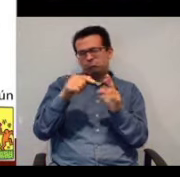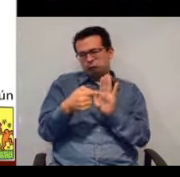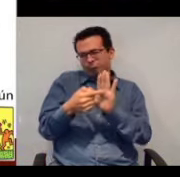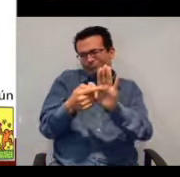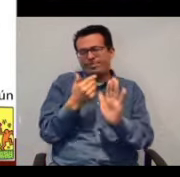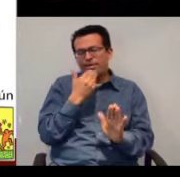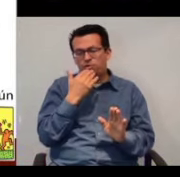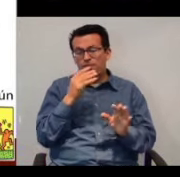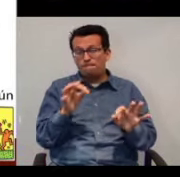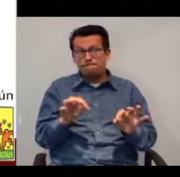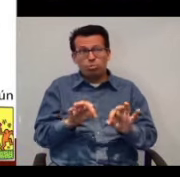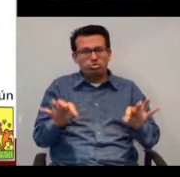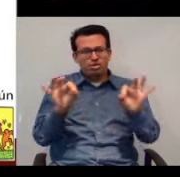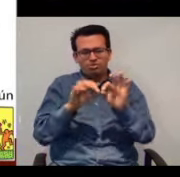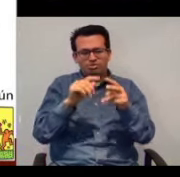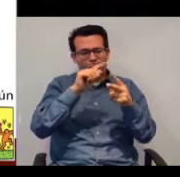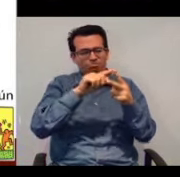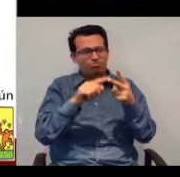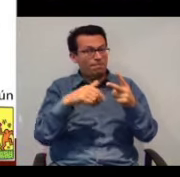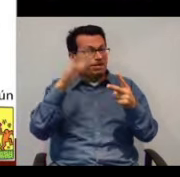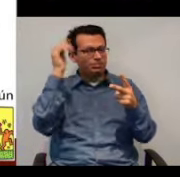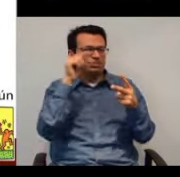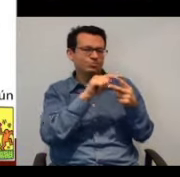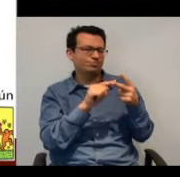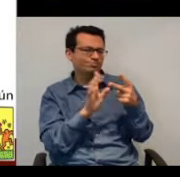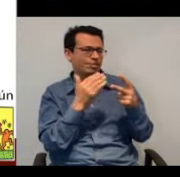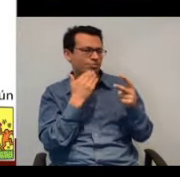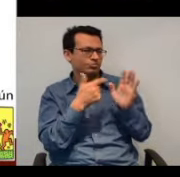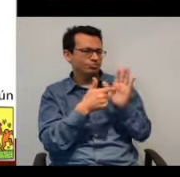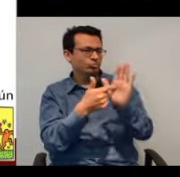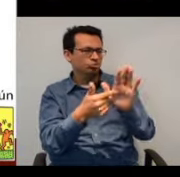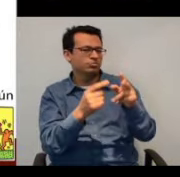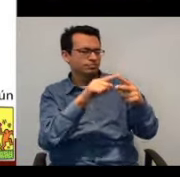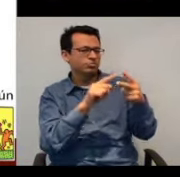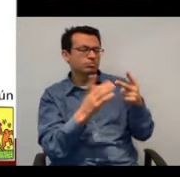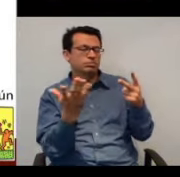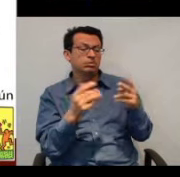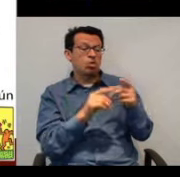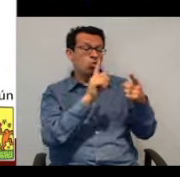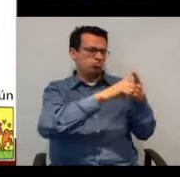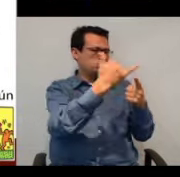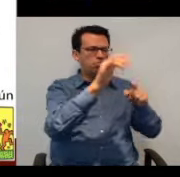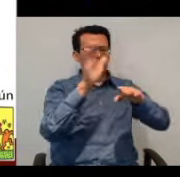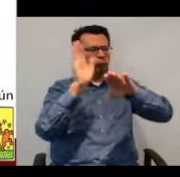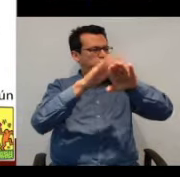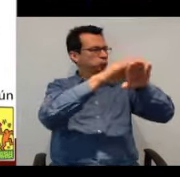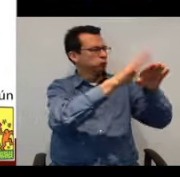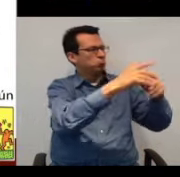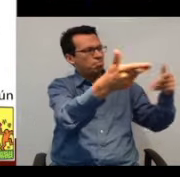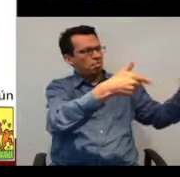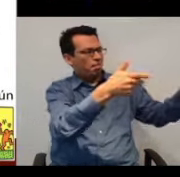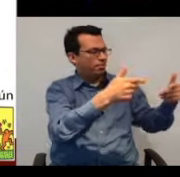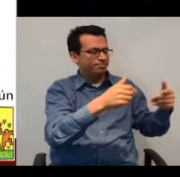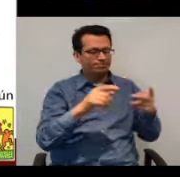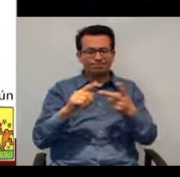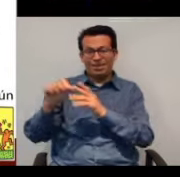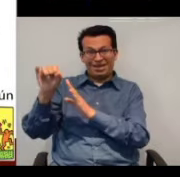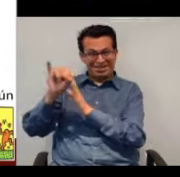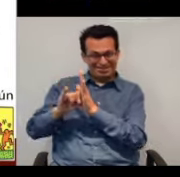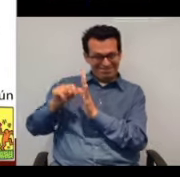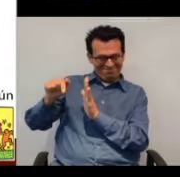últimos 2 años. Uno ya lleva, ya se han realizado dos convocatorias, el otro, estoy hablando del